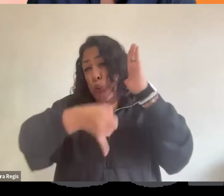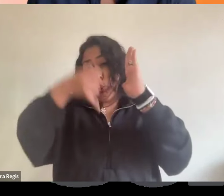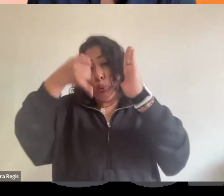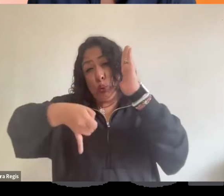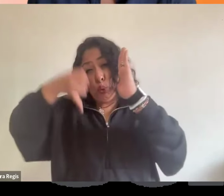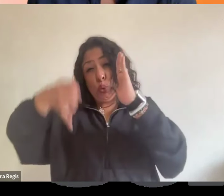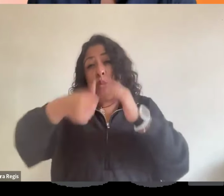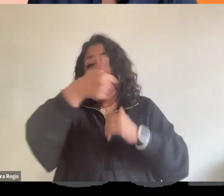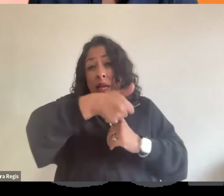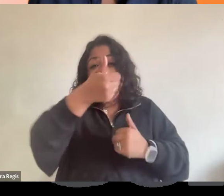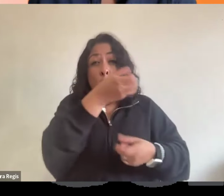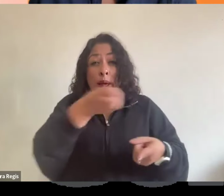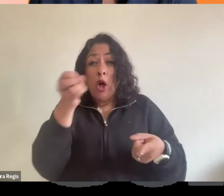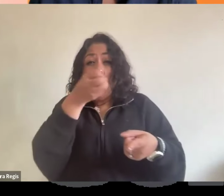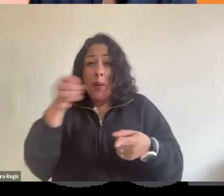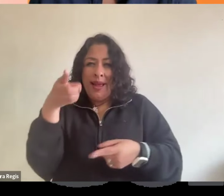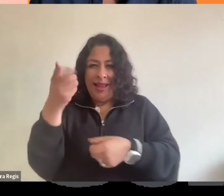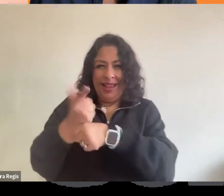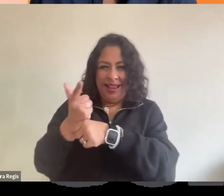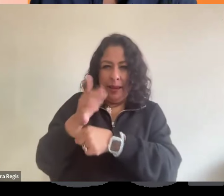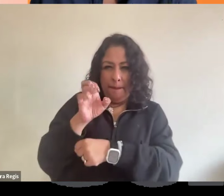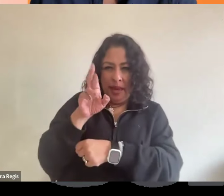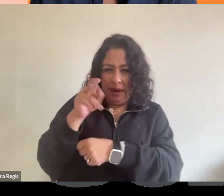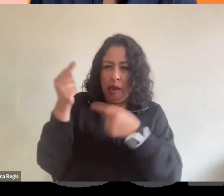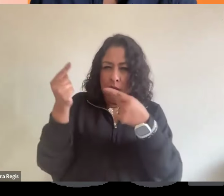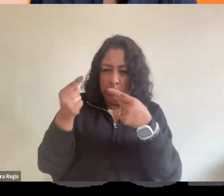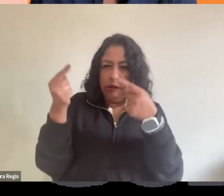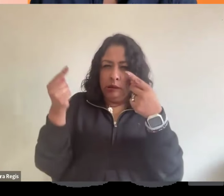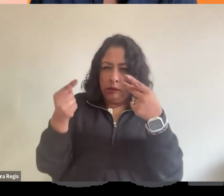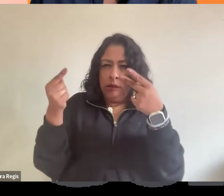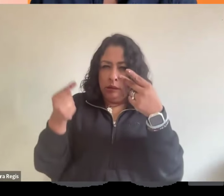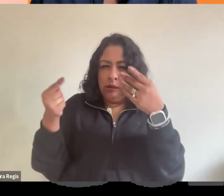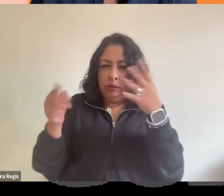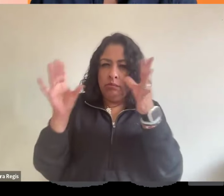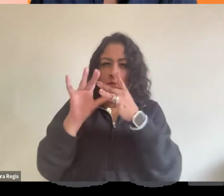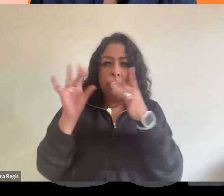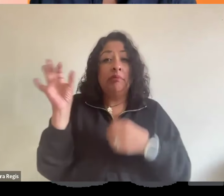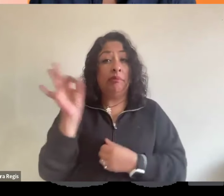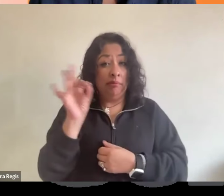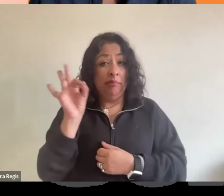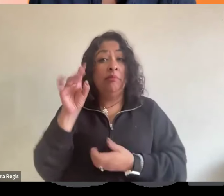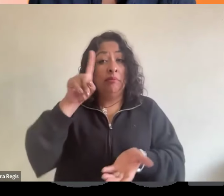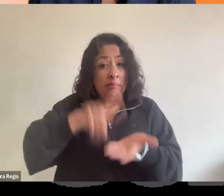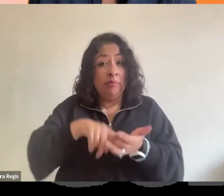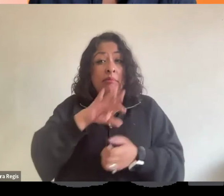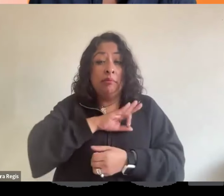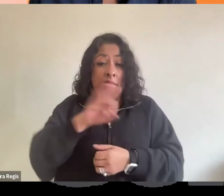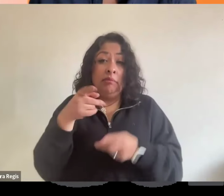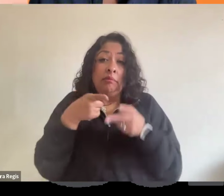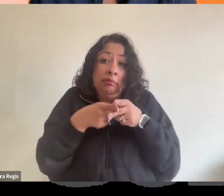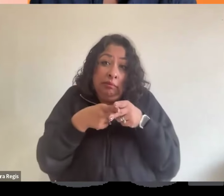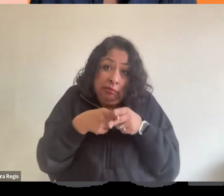una de las obligaciones que la licenciada Berenice nos fue mencionando, pues quizá de ahí podamos